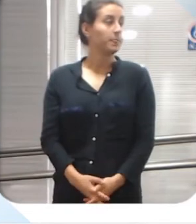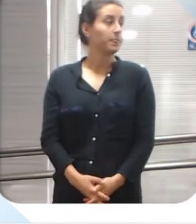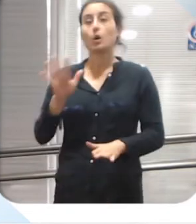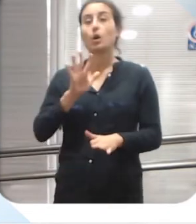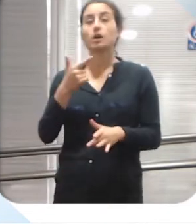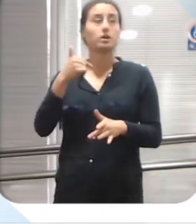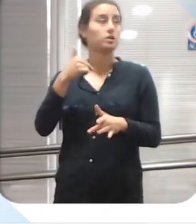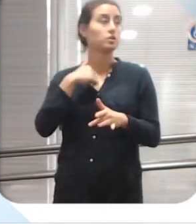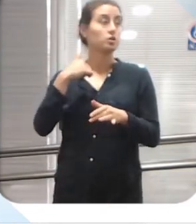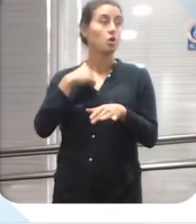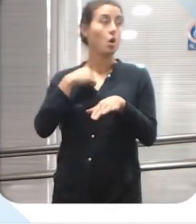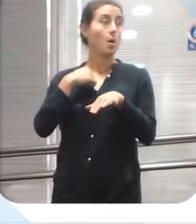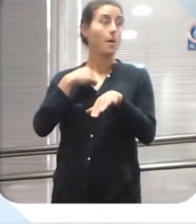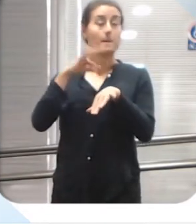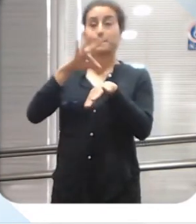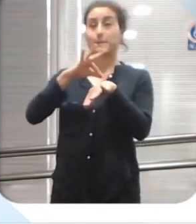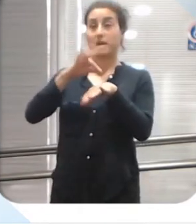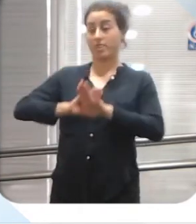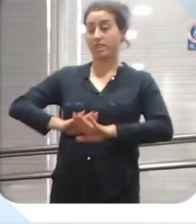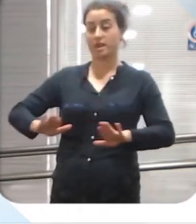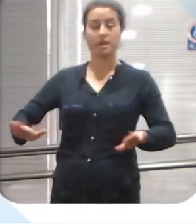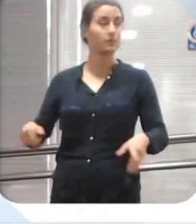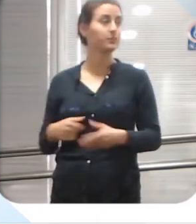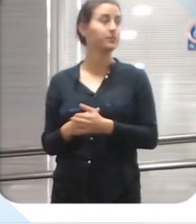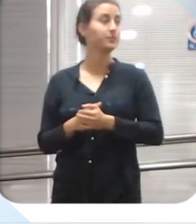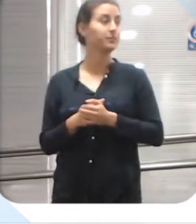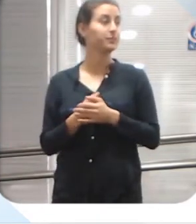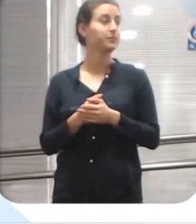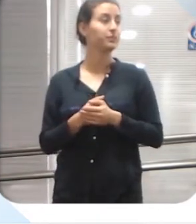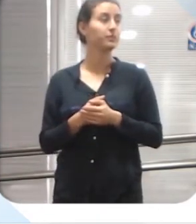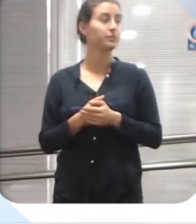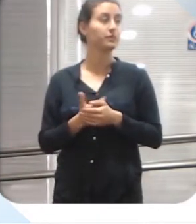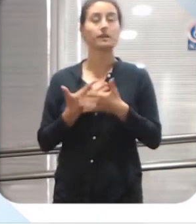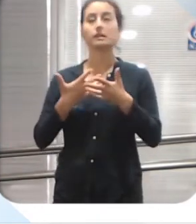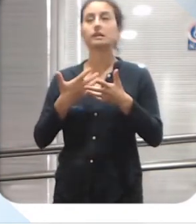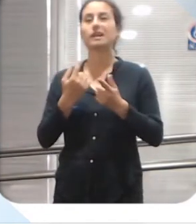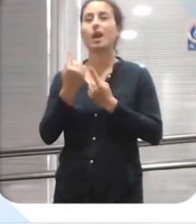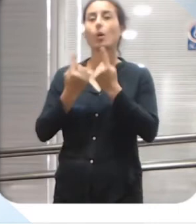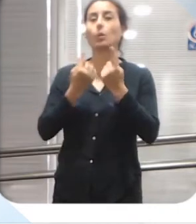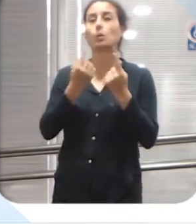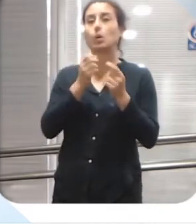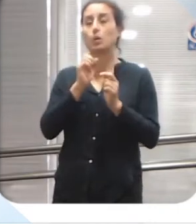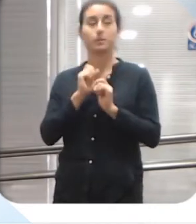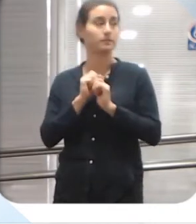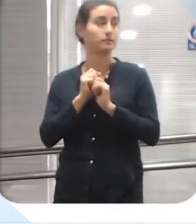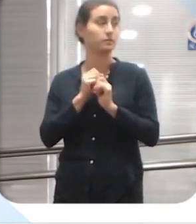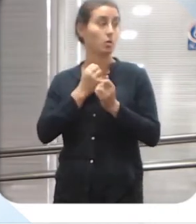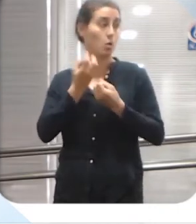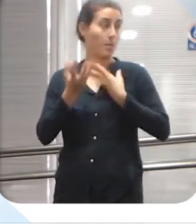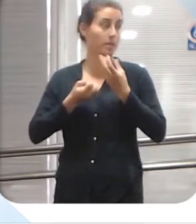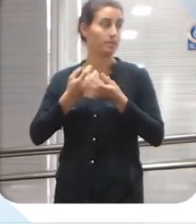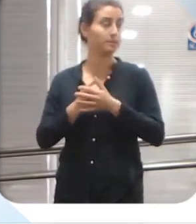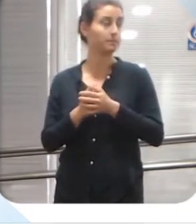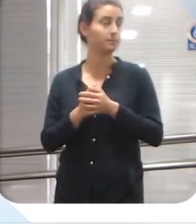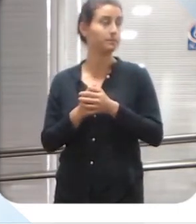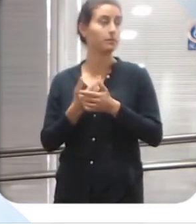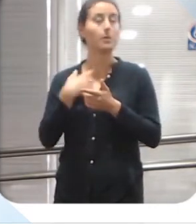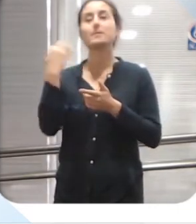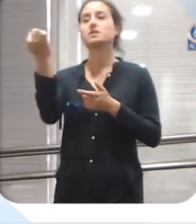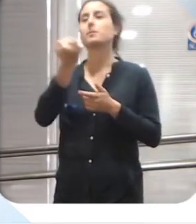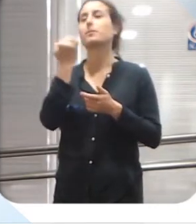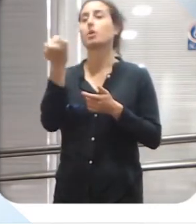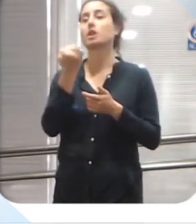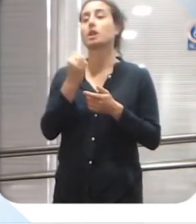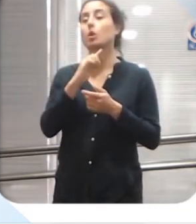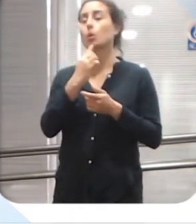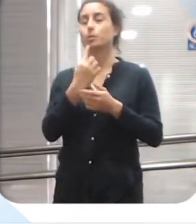Hola, yo soy pediatra y quería hacer algunos comentarios porque me parece